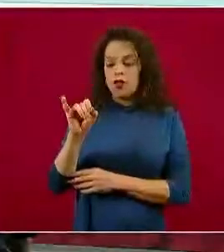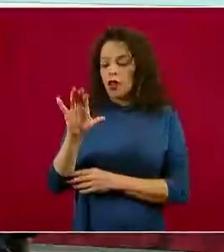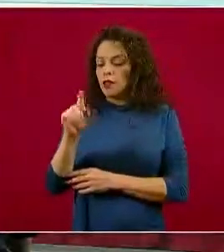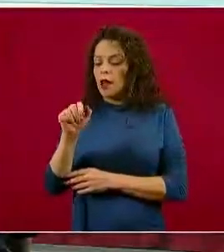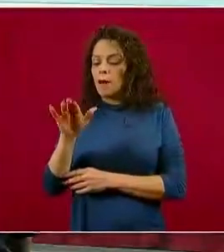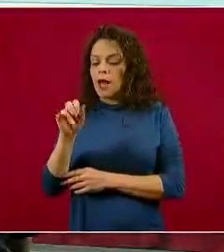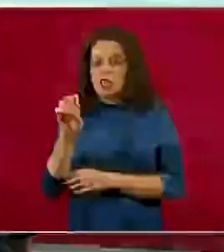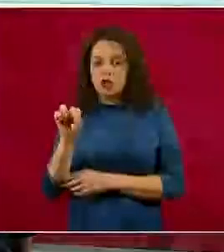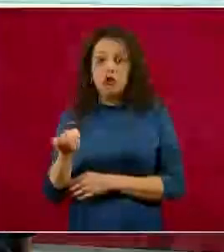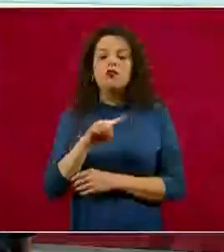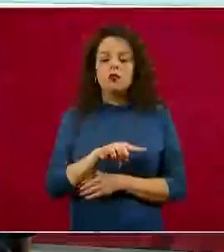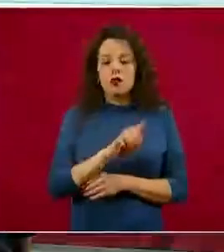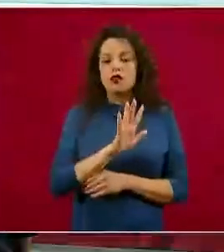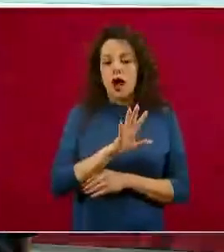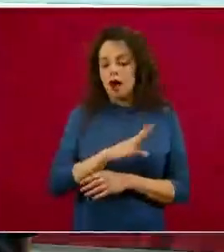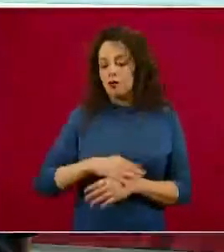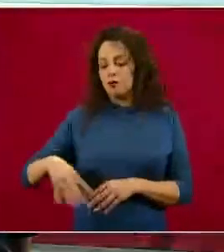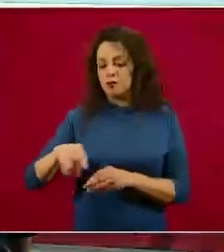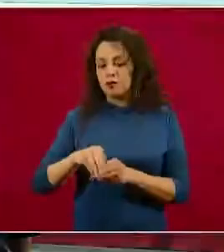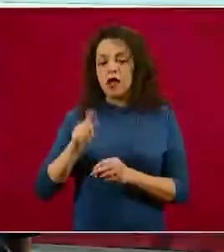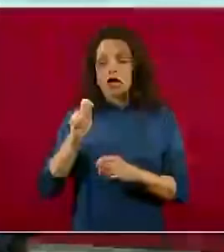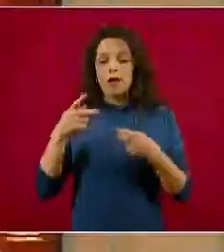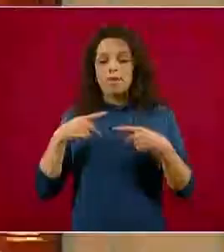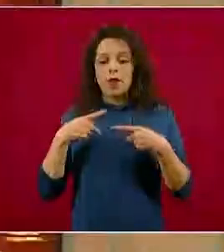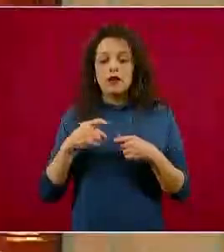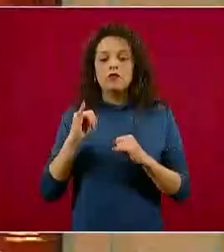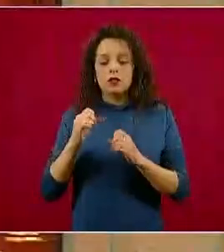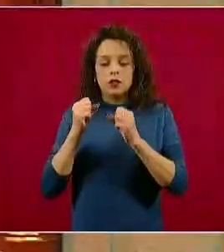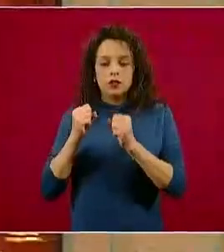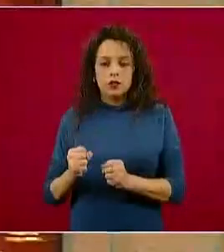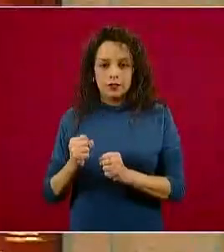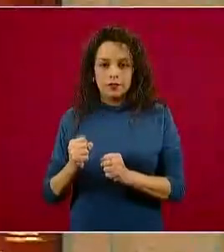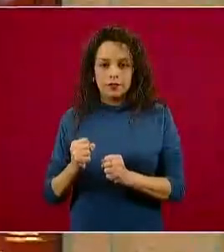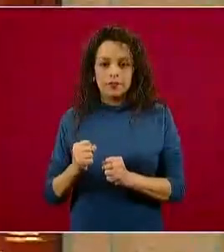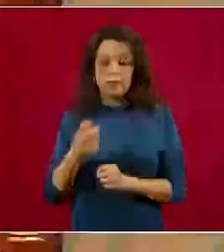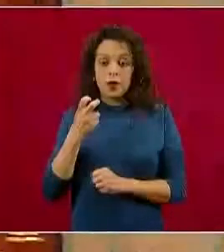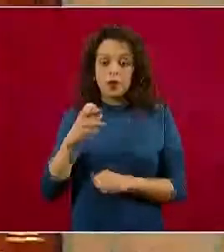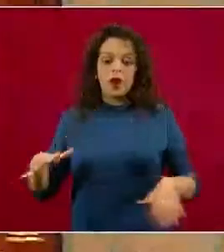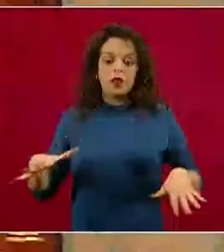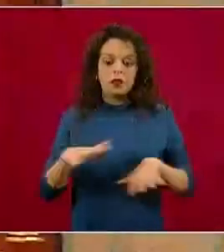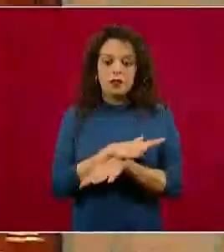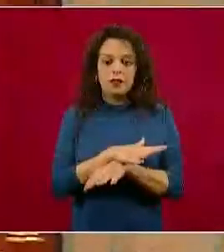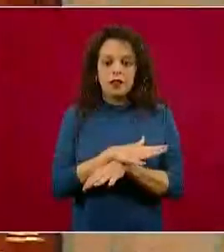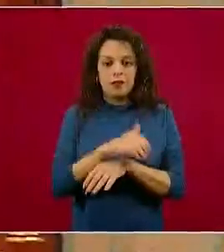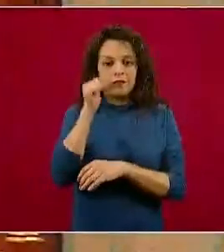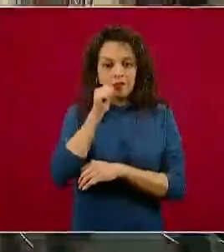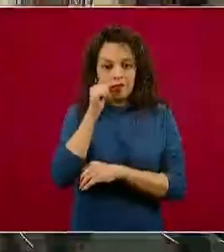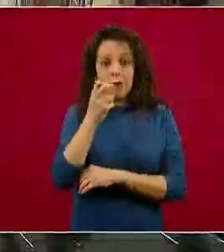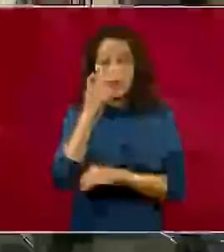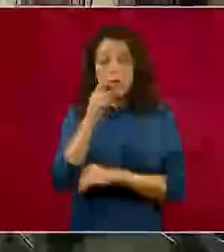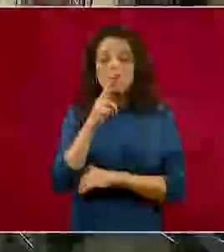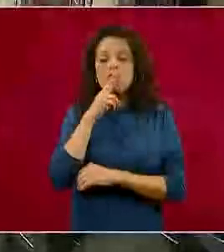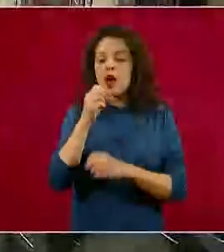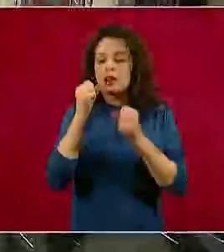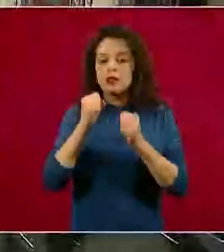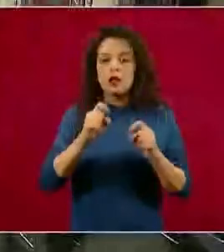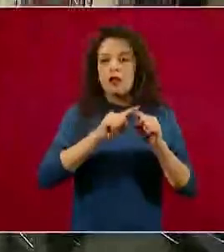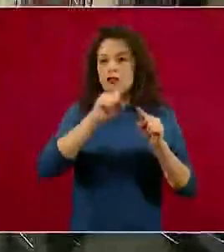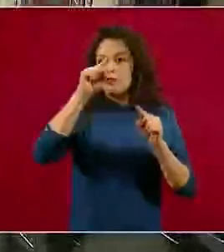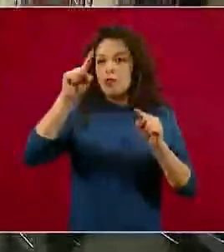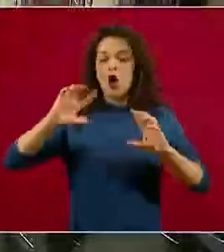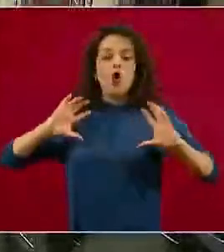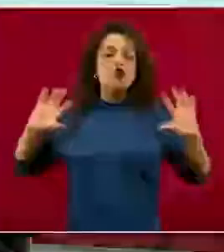de las defunciones confirmadas. Entonces, la tendencia y el cambio, por lo tanto, las estamos graficando para el total, para la totalidad de ellas. Es